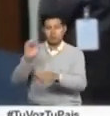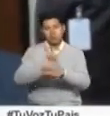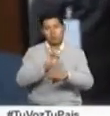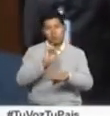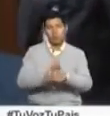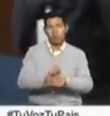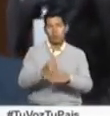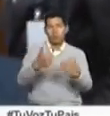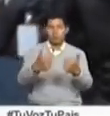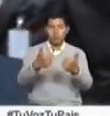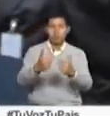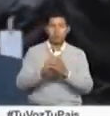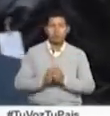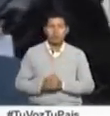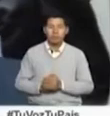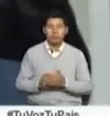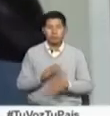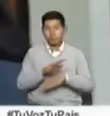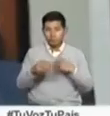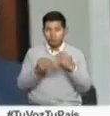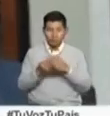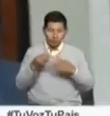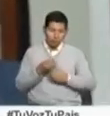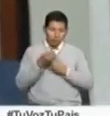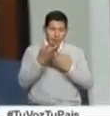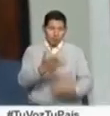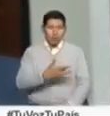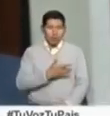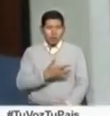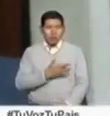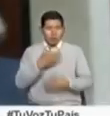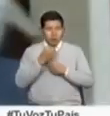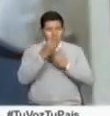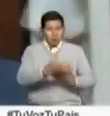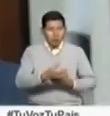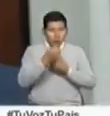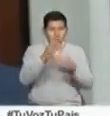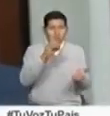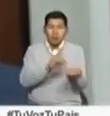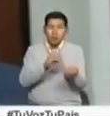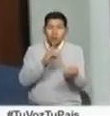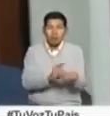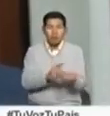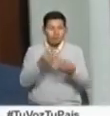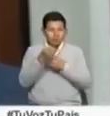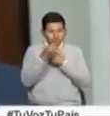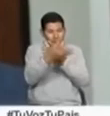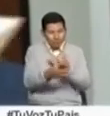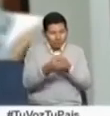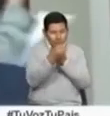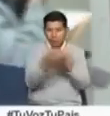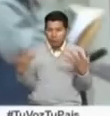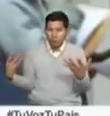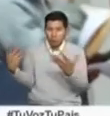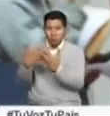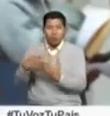donde todos se ha expresado lo que sentimos los médicos, trabajando con una ministra ejemplar.